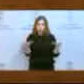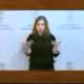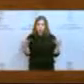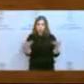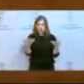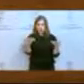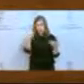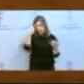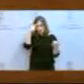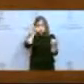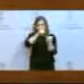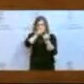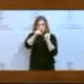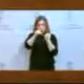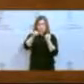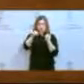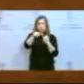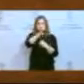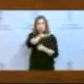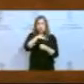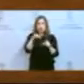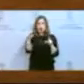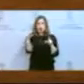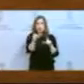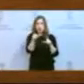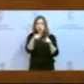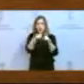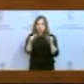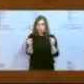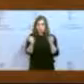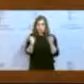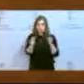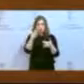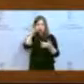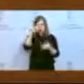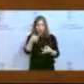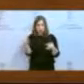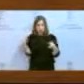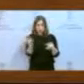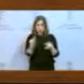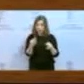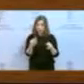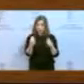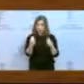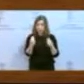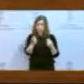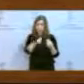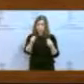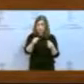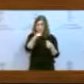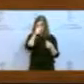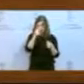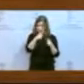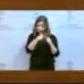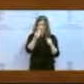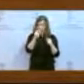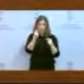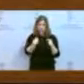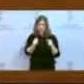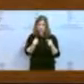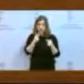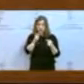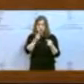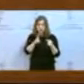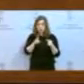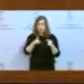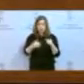en el occidente asturiano. La realidad deformada en la que viven los socialistas asturianos les impide reconocer la